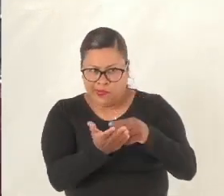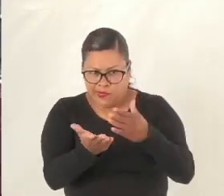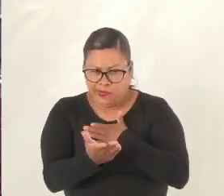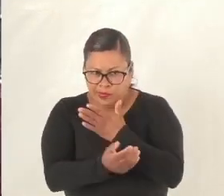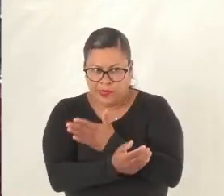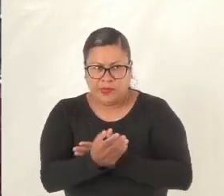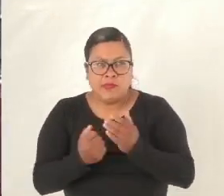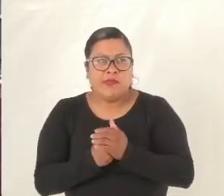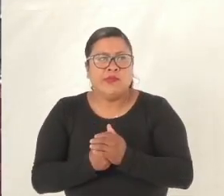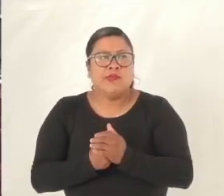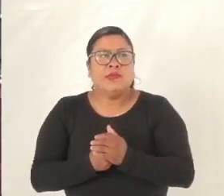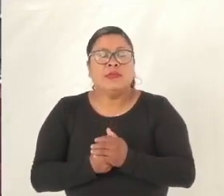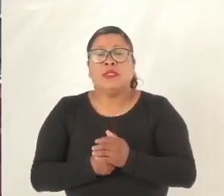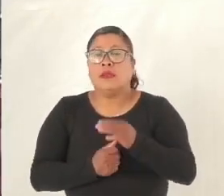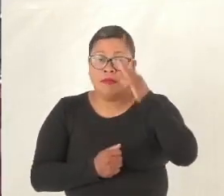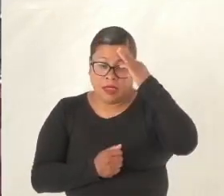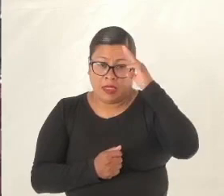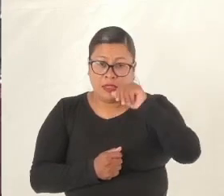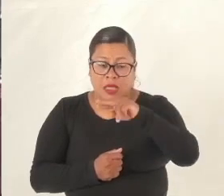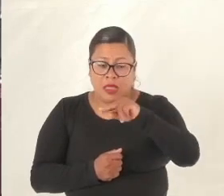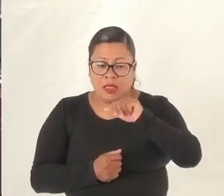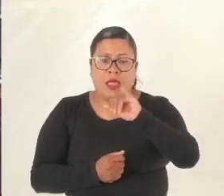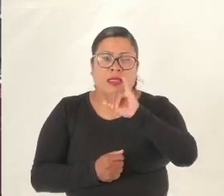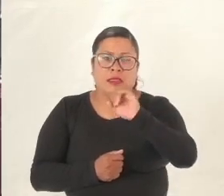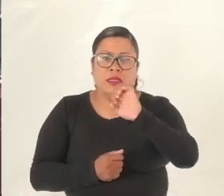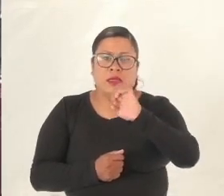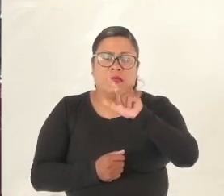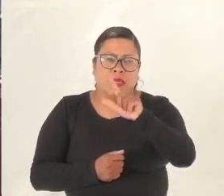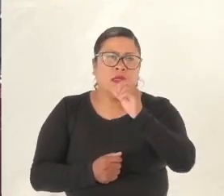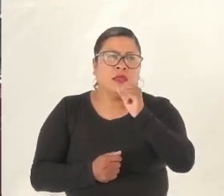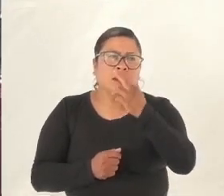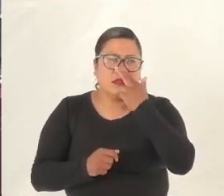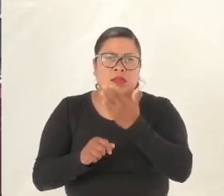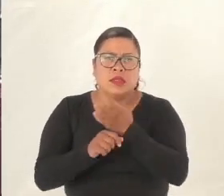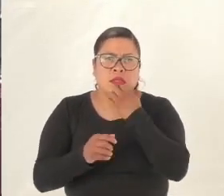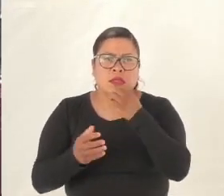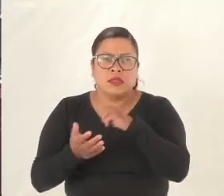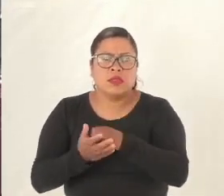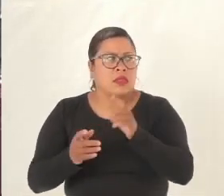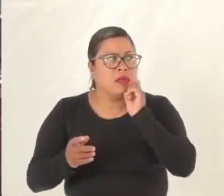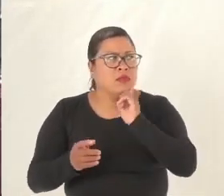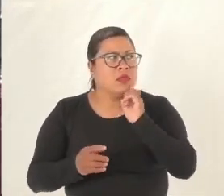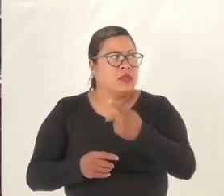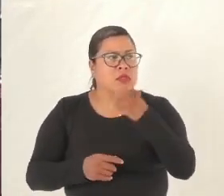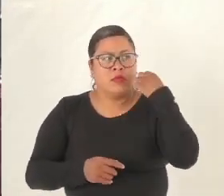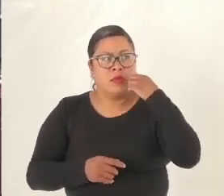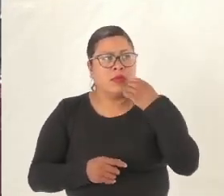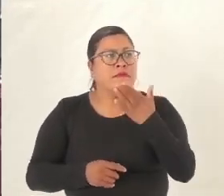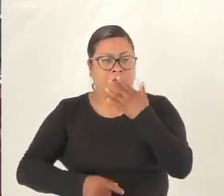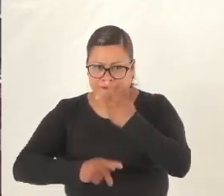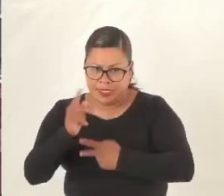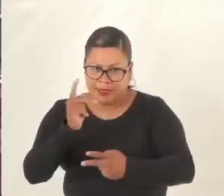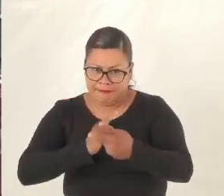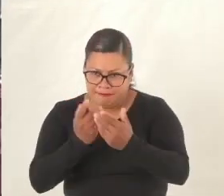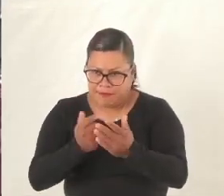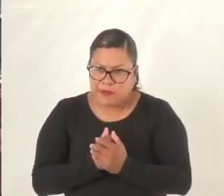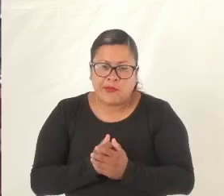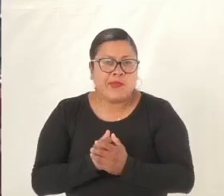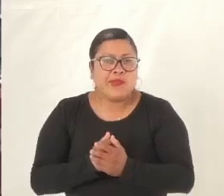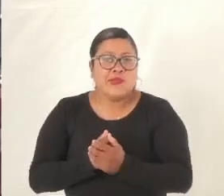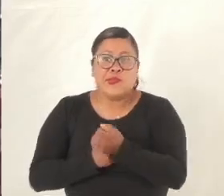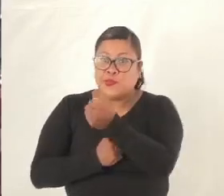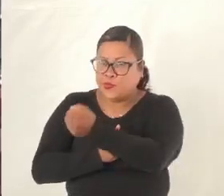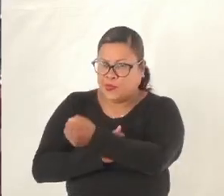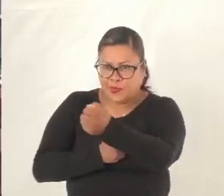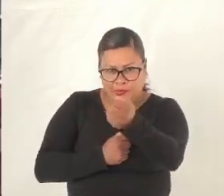maestra ana isabel vásquez colmenares guzmán titular de la secretaría de las mujeres de oaxaca bienvenida saludo también